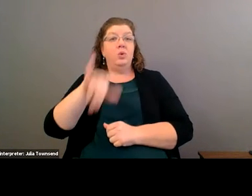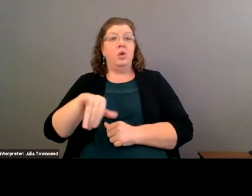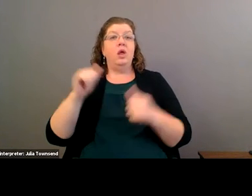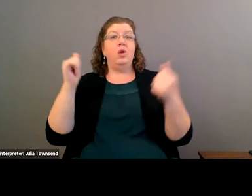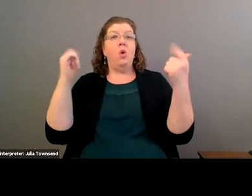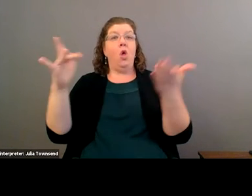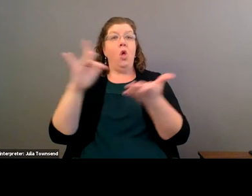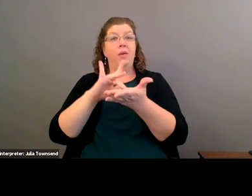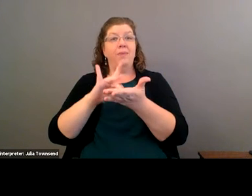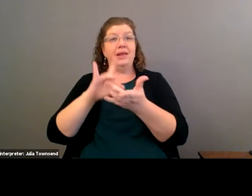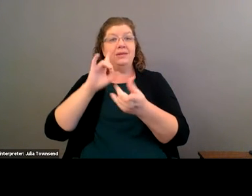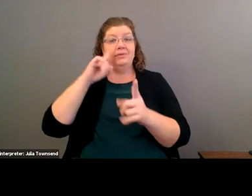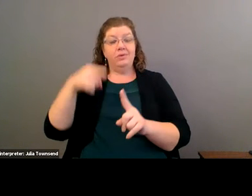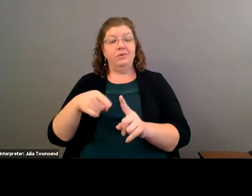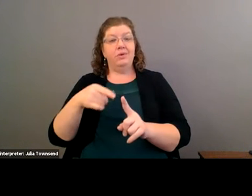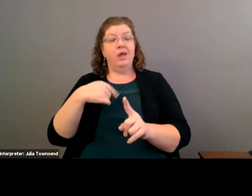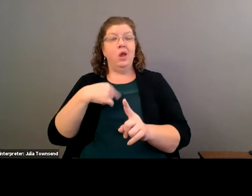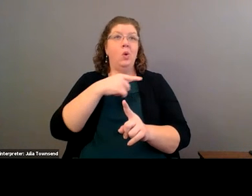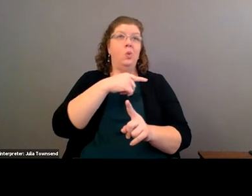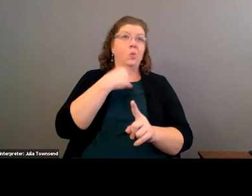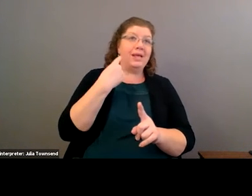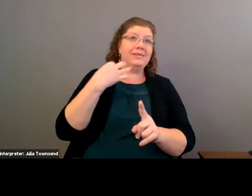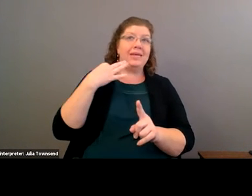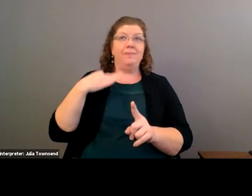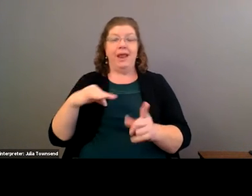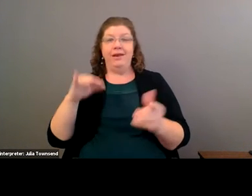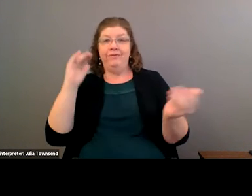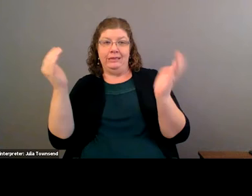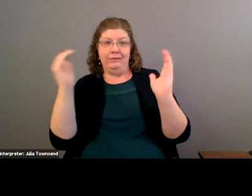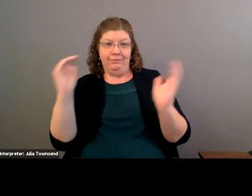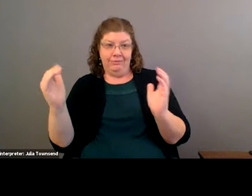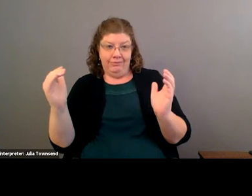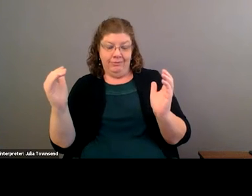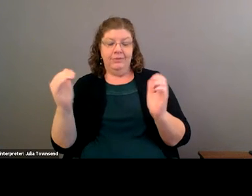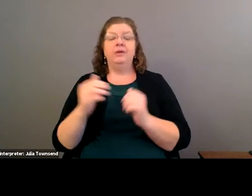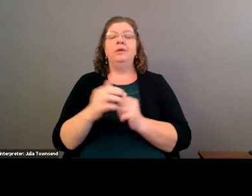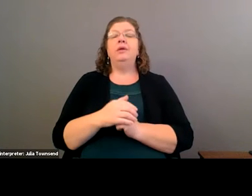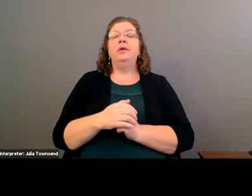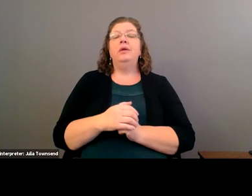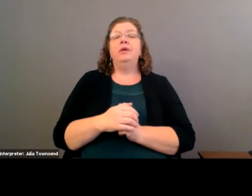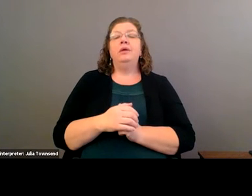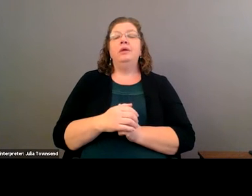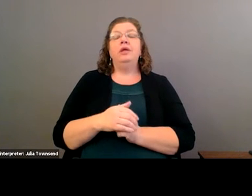saben, toda la medicina tiene que ver con el riesgo versus los beneficios.